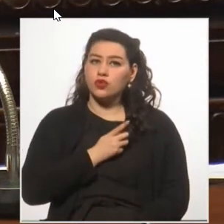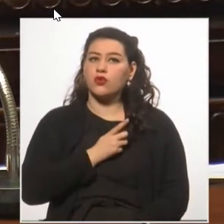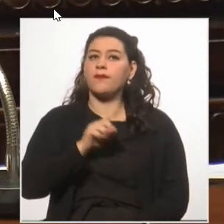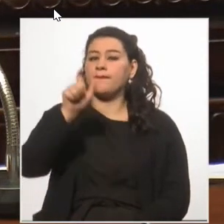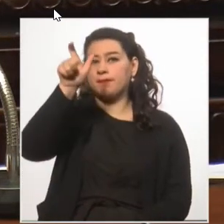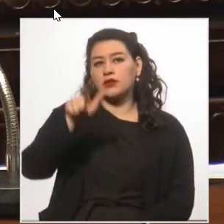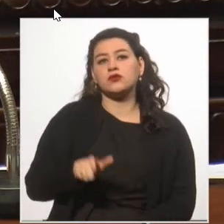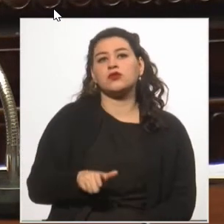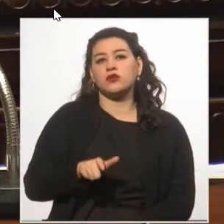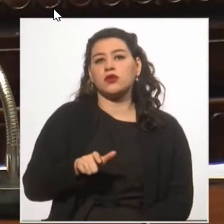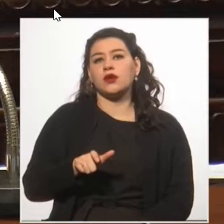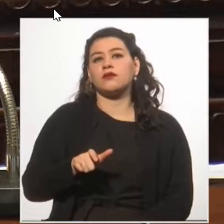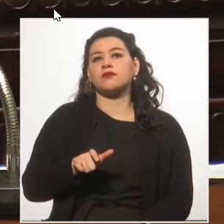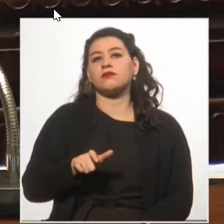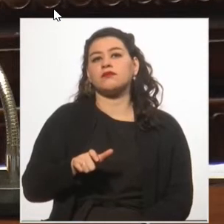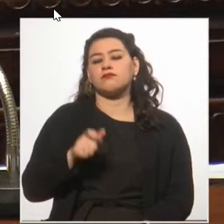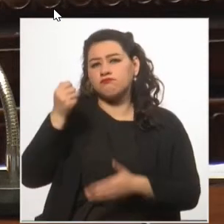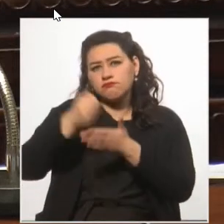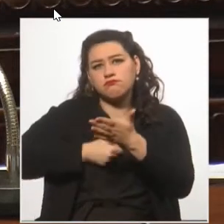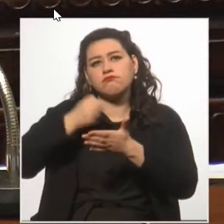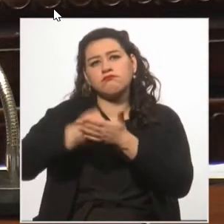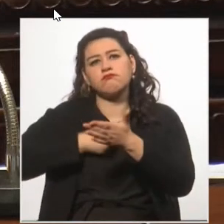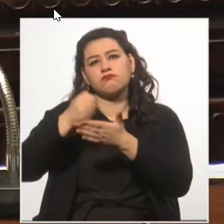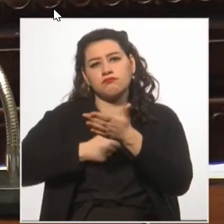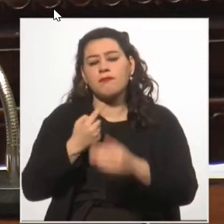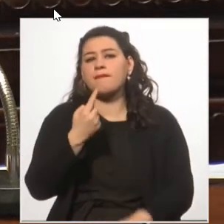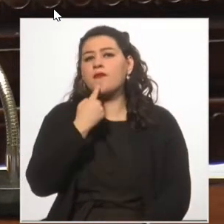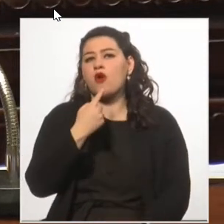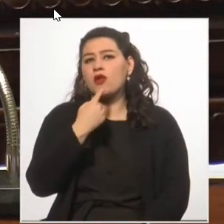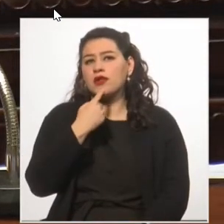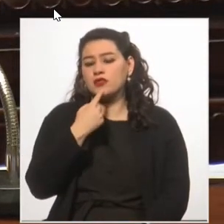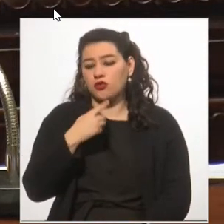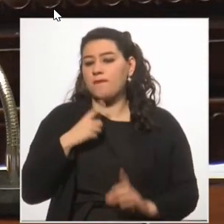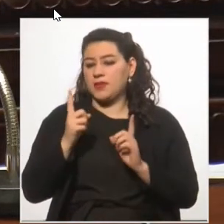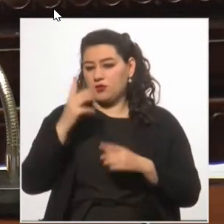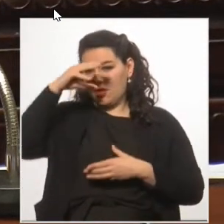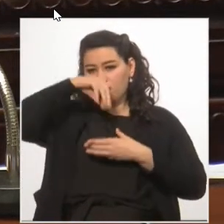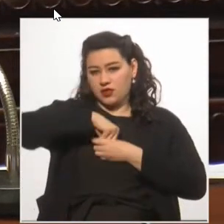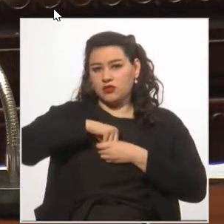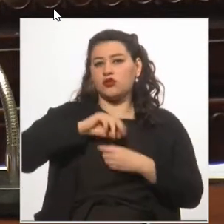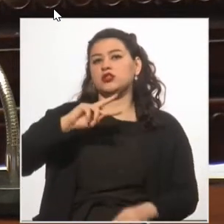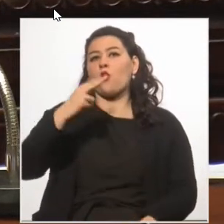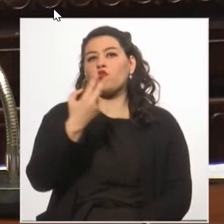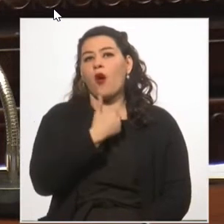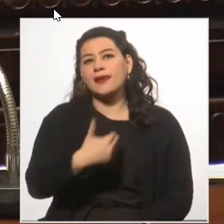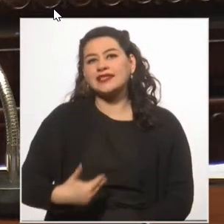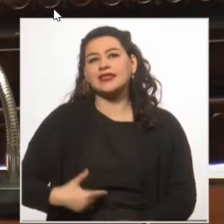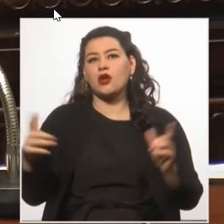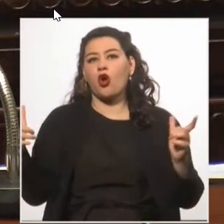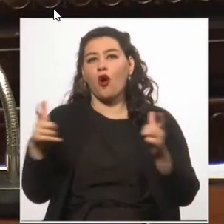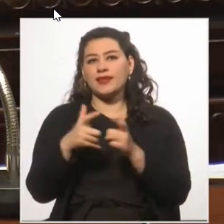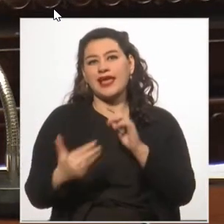el eminente haya sido militante de la causa política a la que pertenezco y vicepresidente del